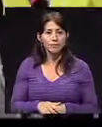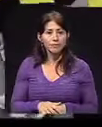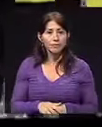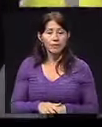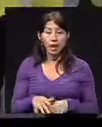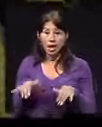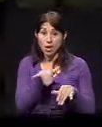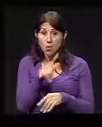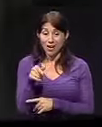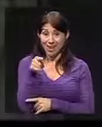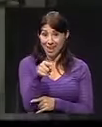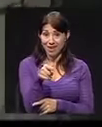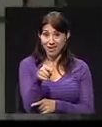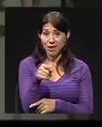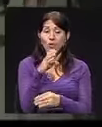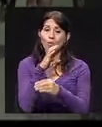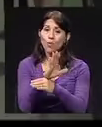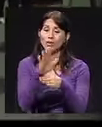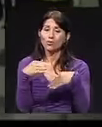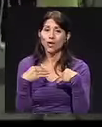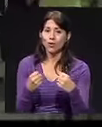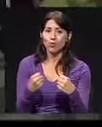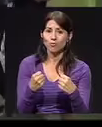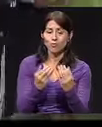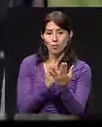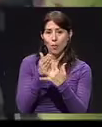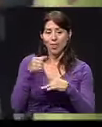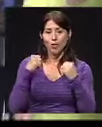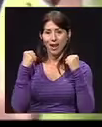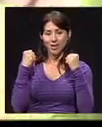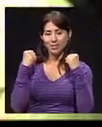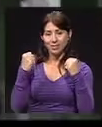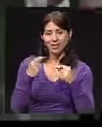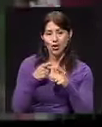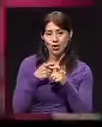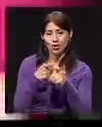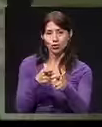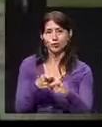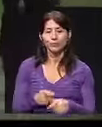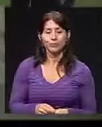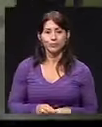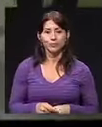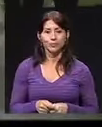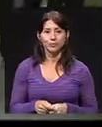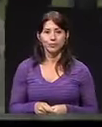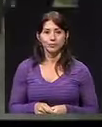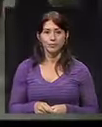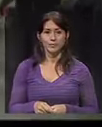para que al igual que él, cuiden de su salud por medio del ejercicio.